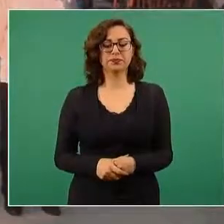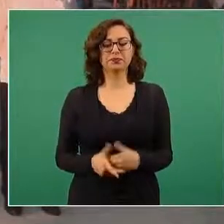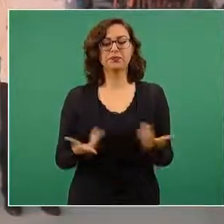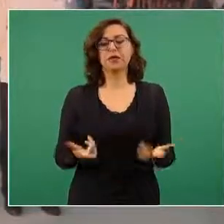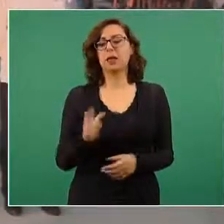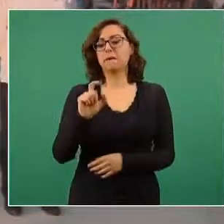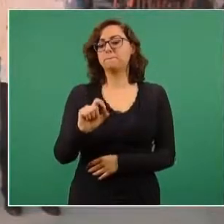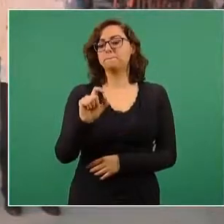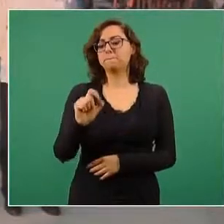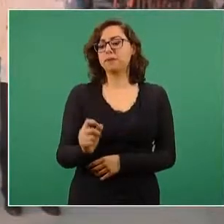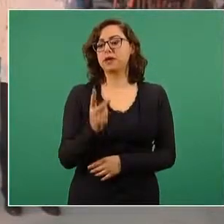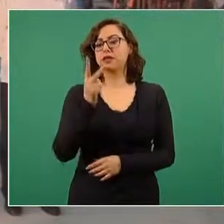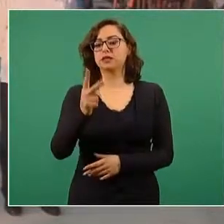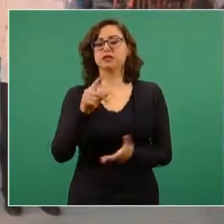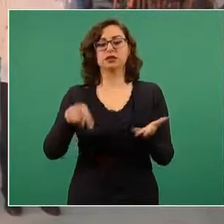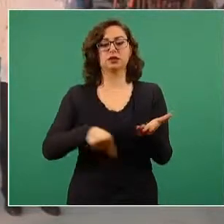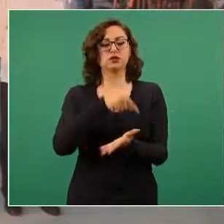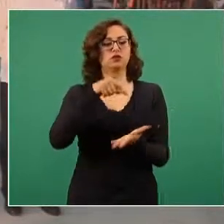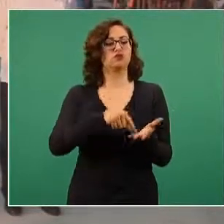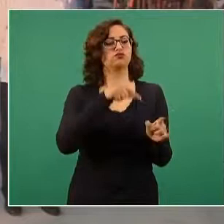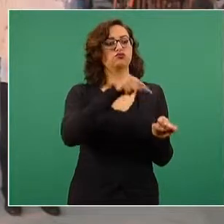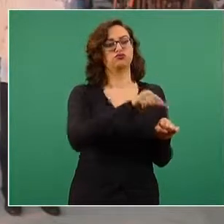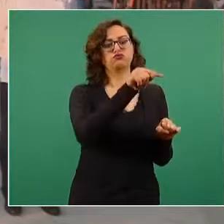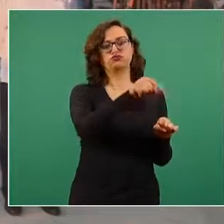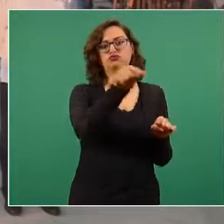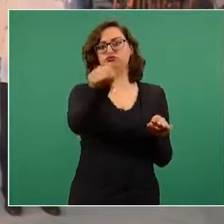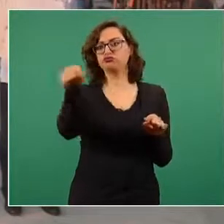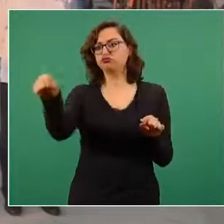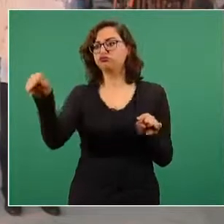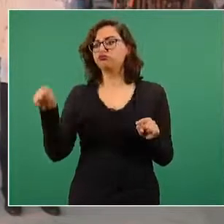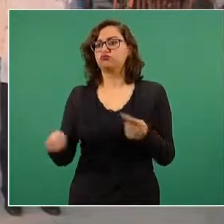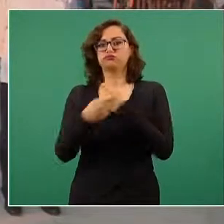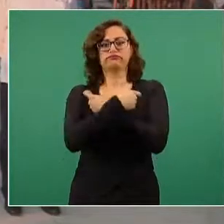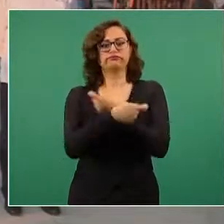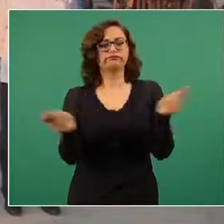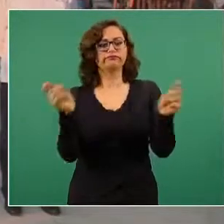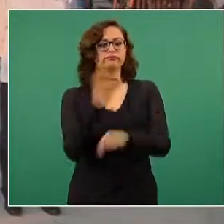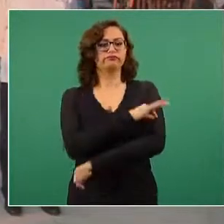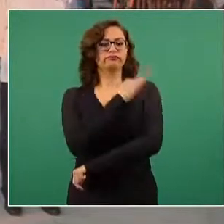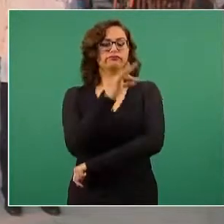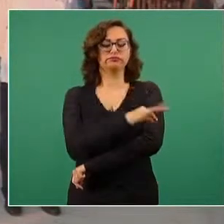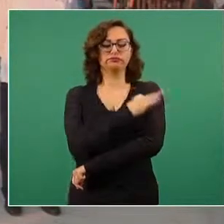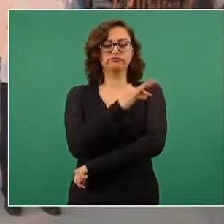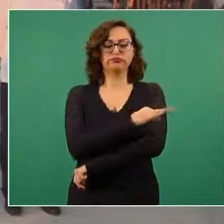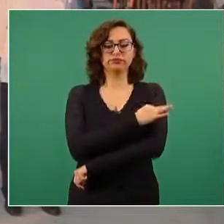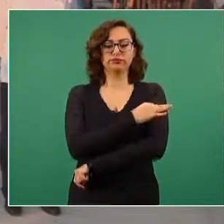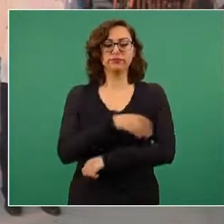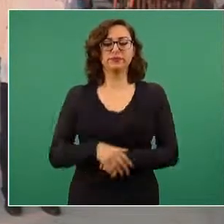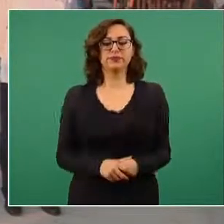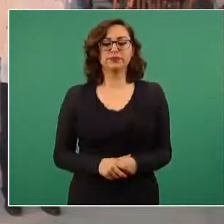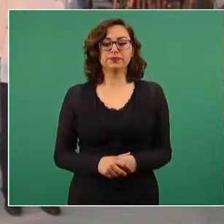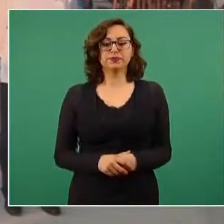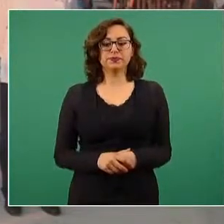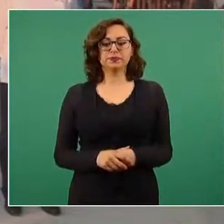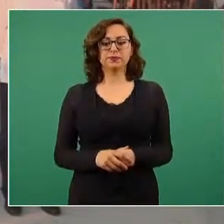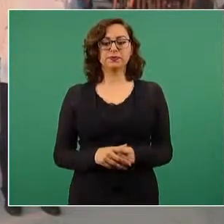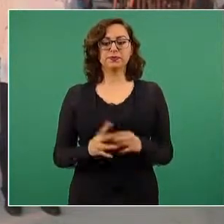centros de vacunación en todo el estado de Oaxaca. Están participando